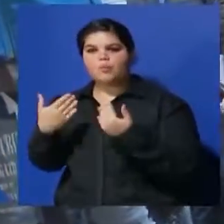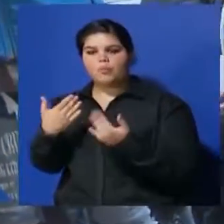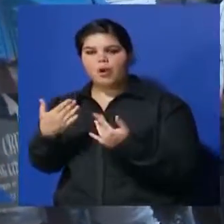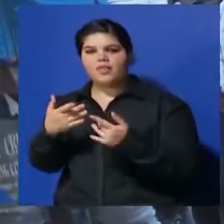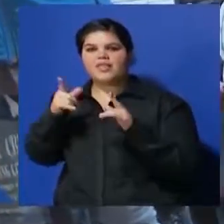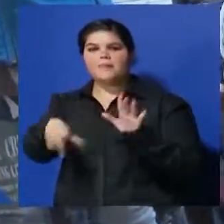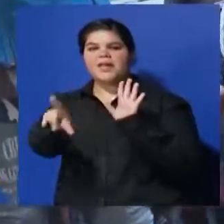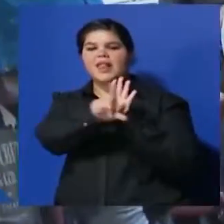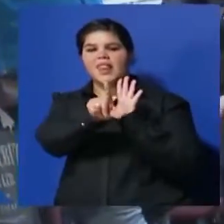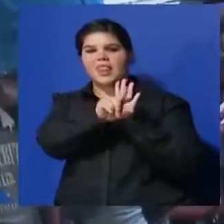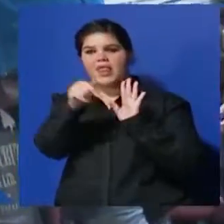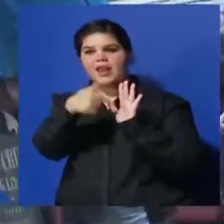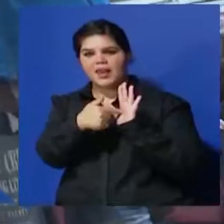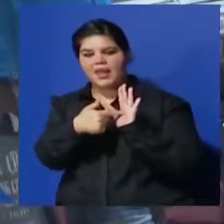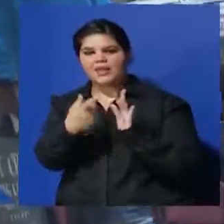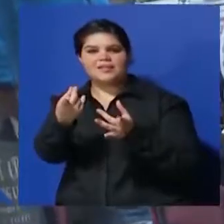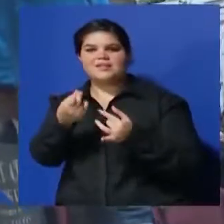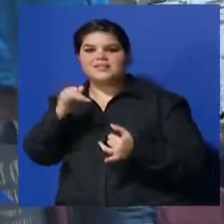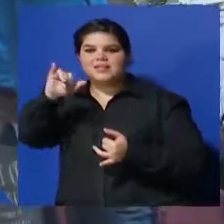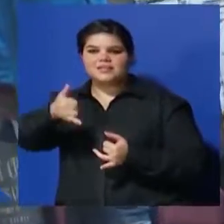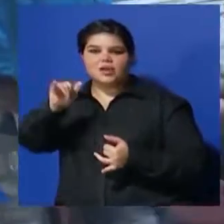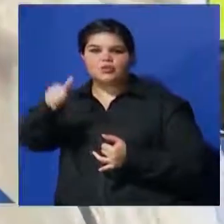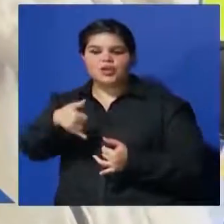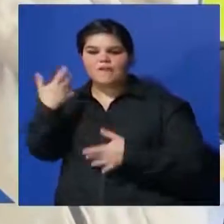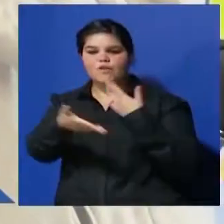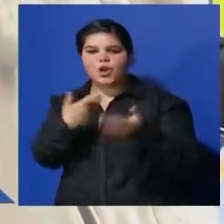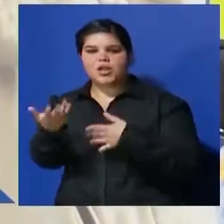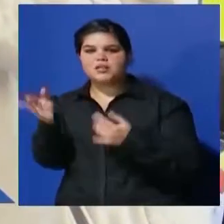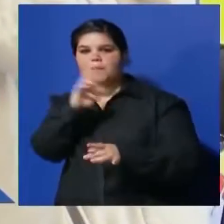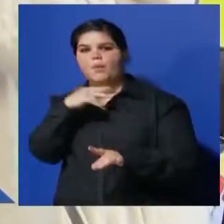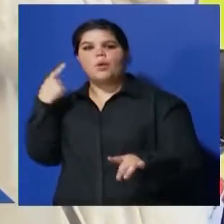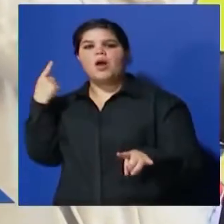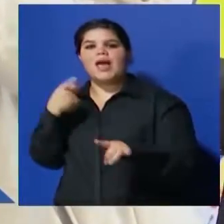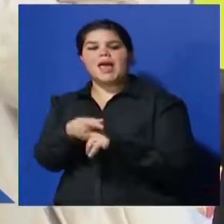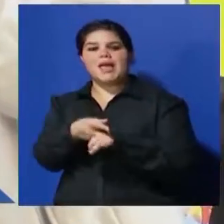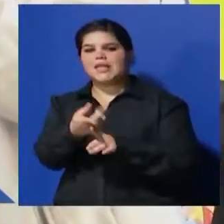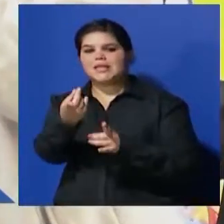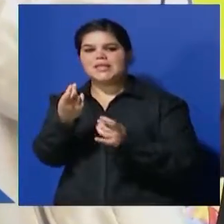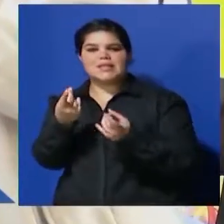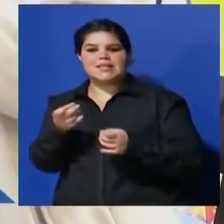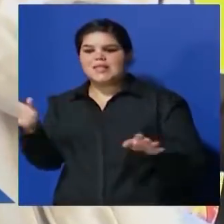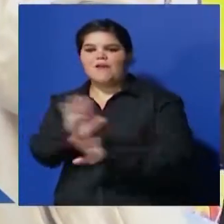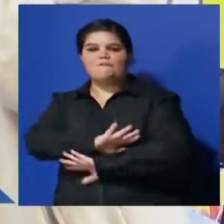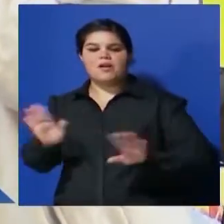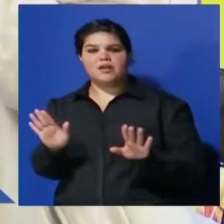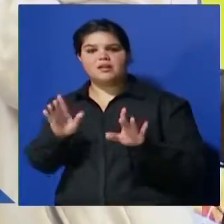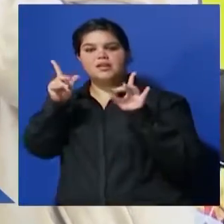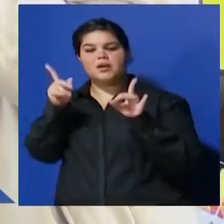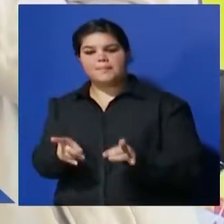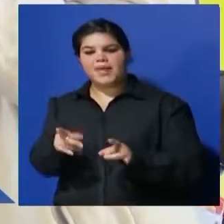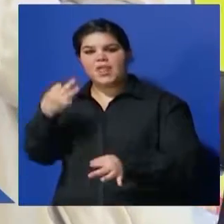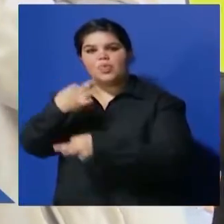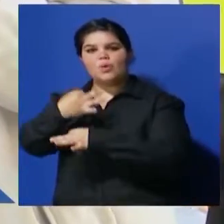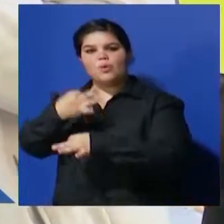previene, sanciona y quiere erradicar la violencia hacia las mujeres. Falta de educación o